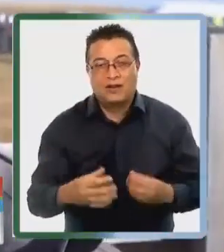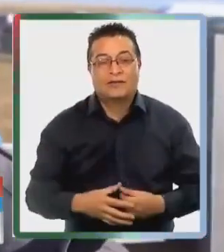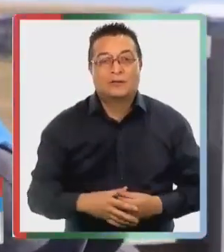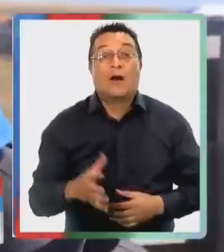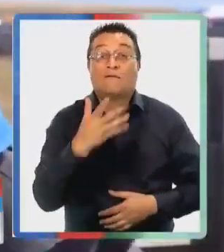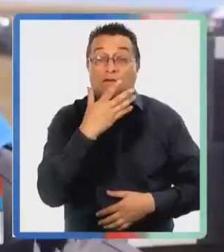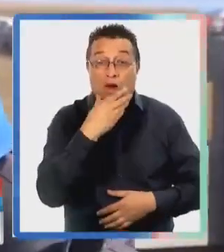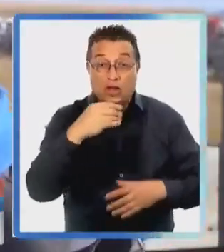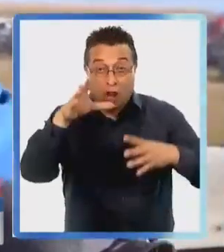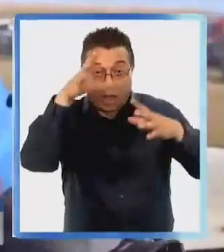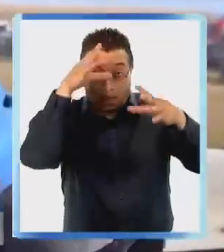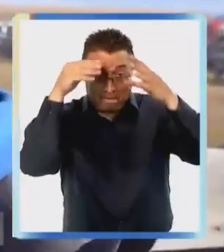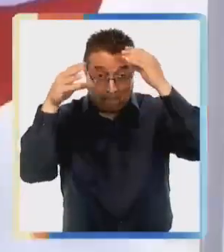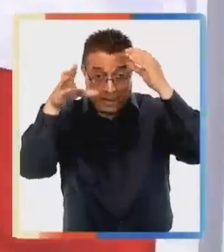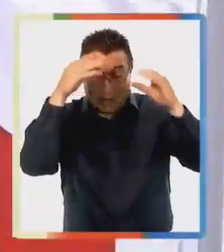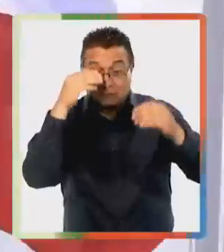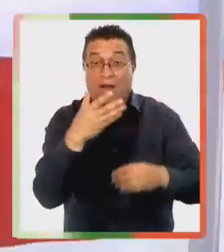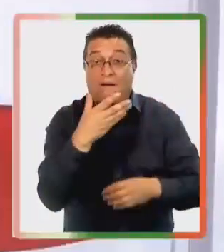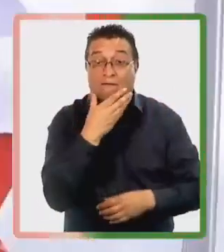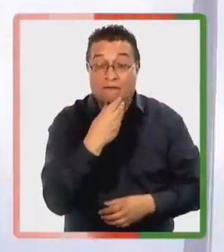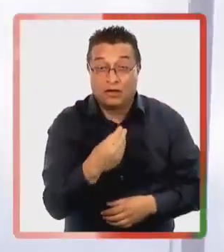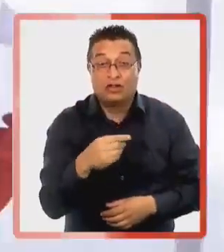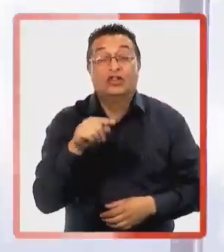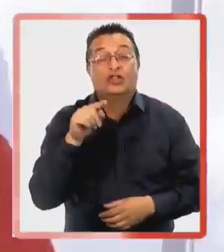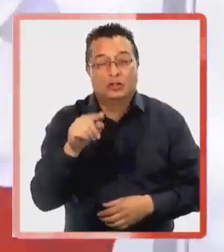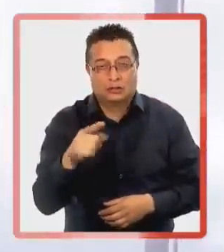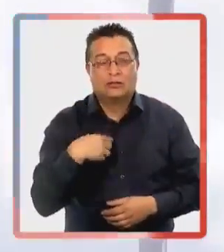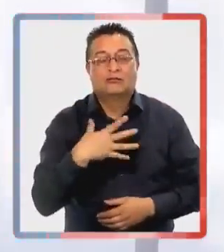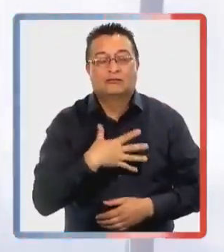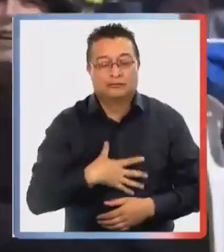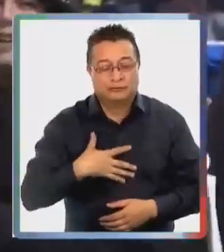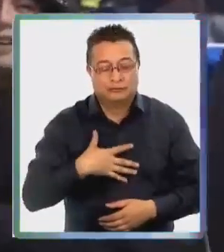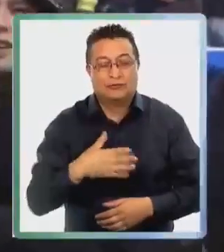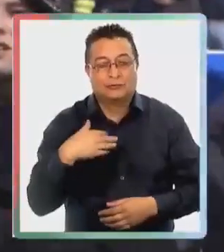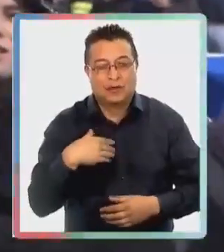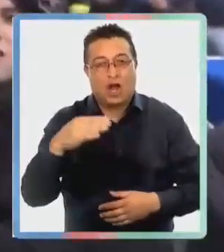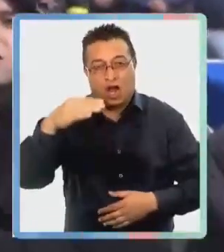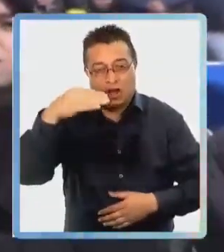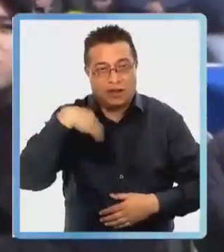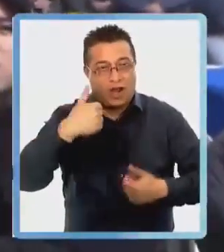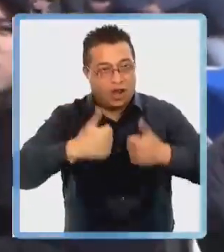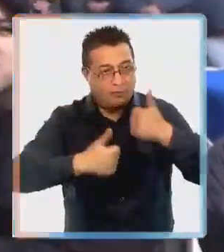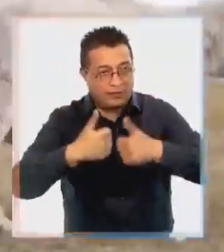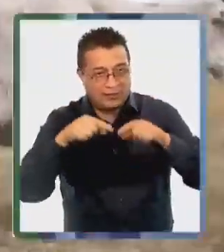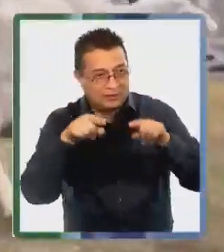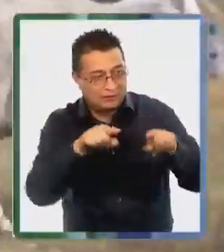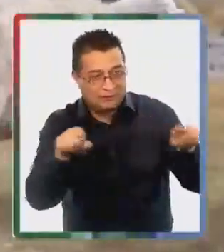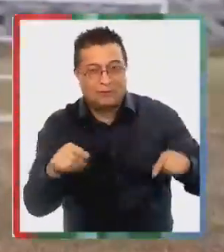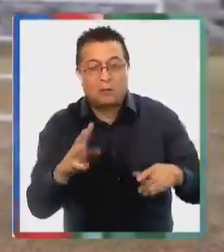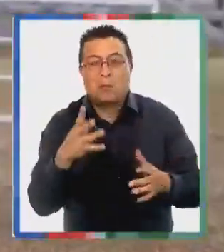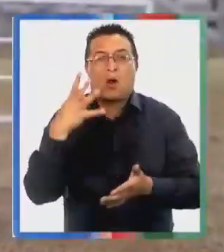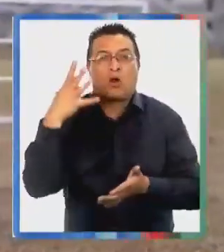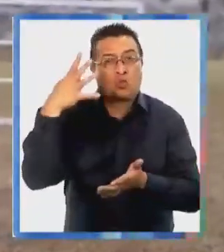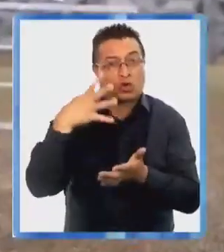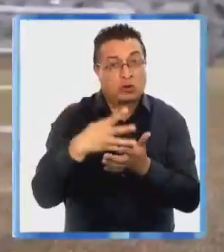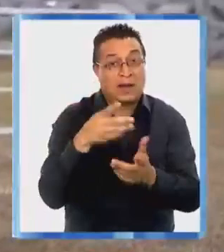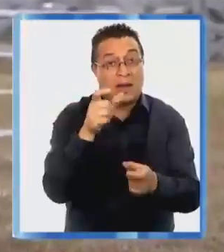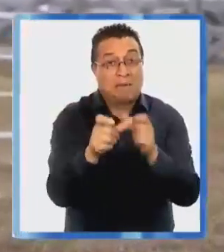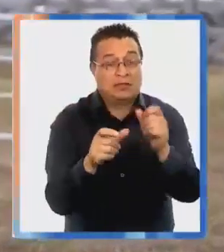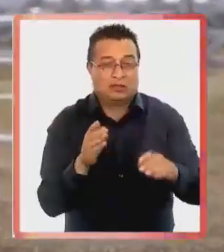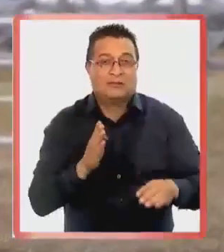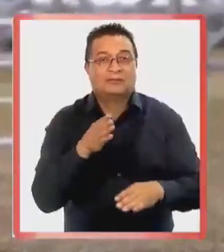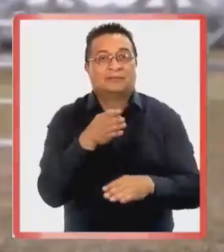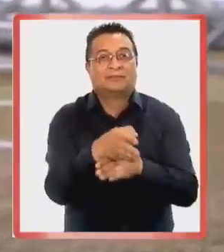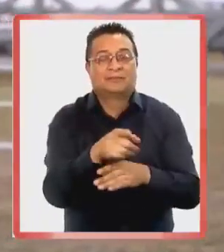competencias de esta zona. Cerca de 4.000 personas asistieron al evento pese a las adversidades climáticas